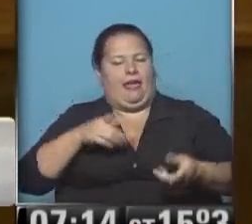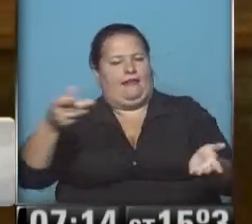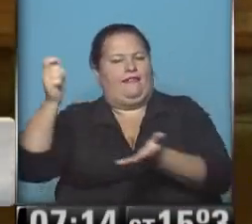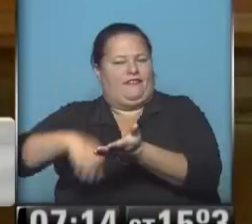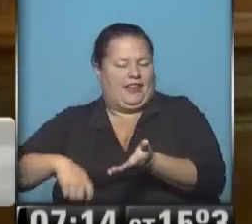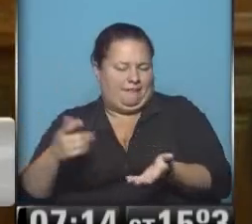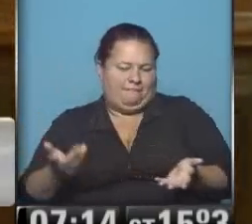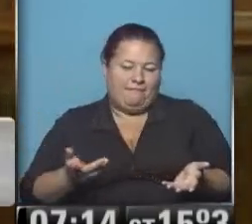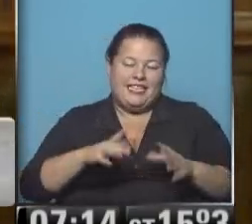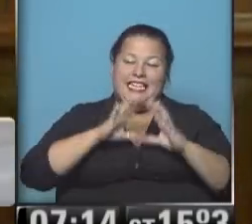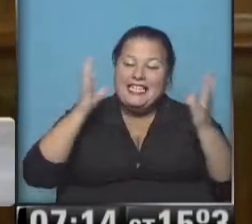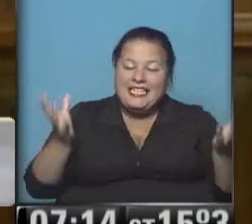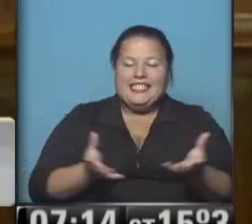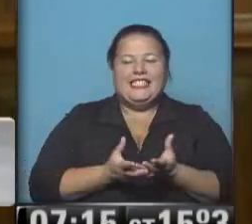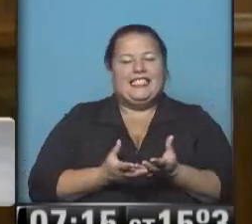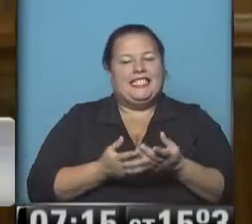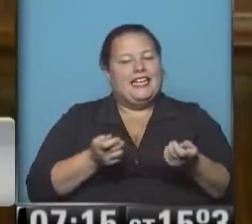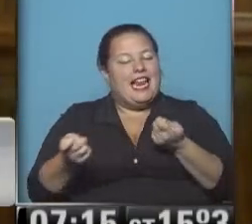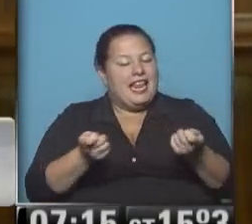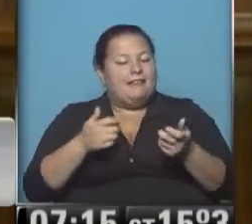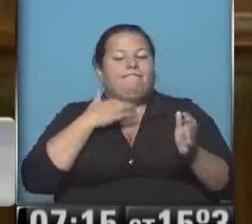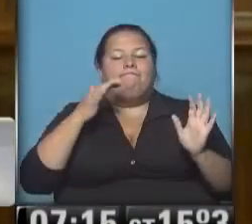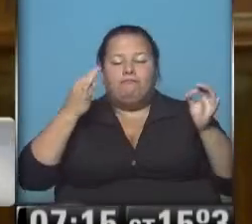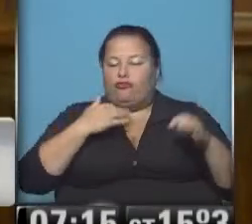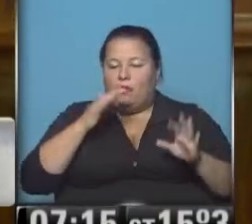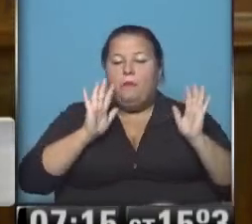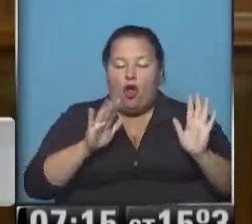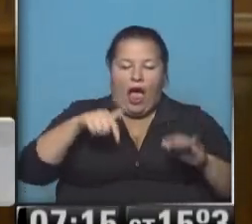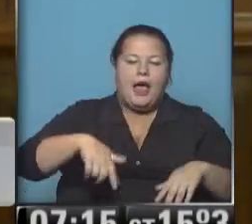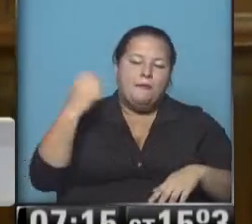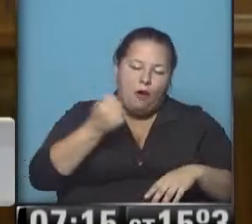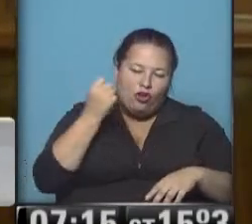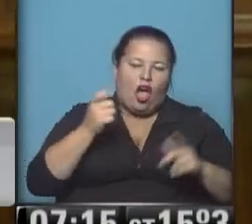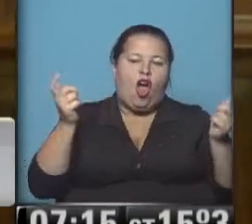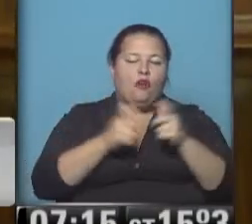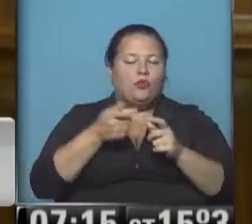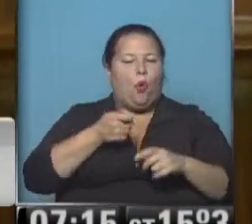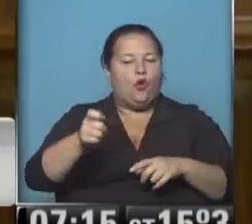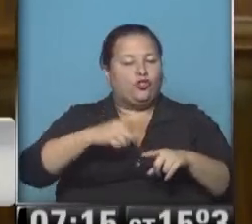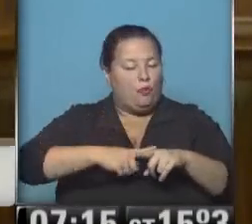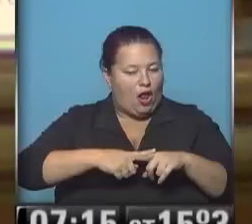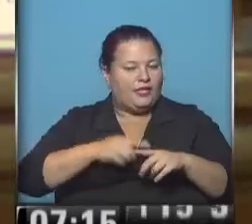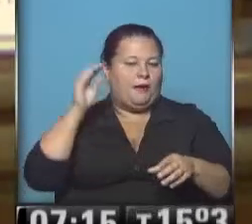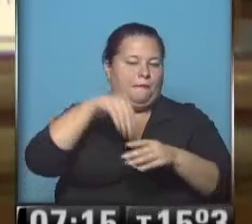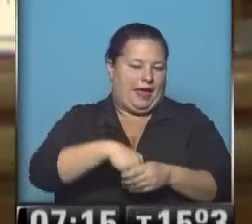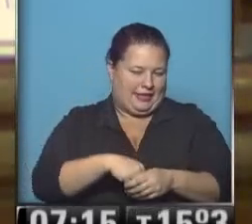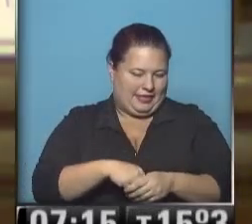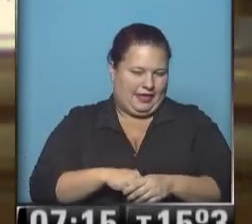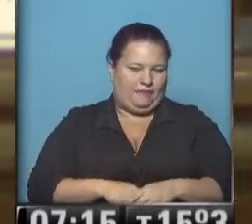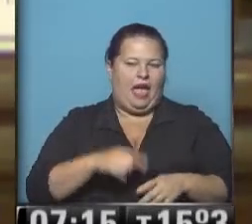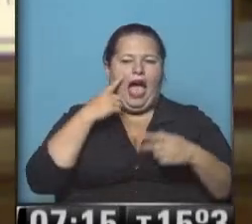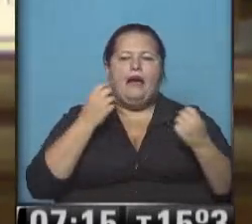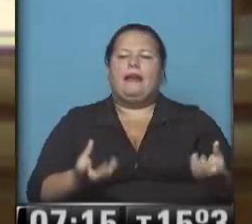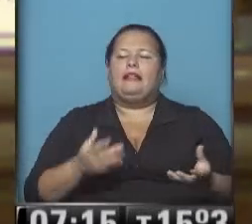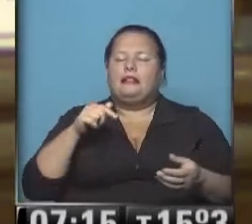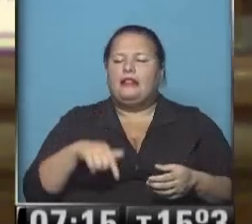Bueno, es todo en materia de especulación en este momento y es por eso que es tan importante que la Comisión de Juicio Político intervenga. Vamos a ver qué